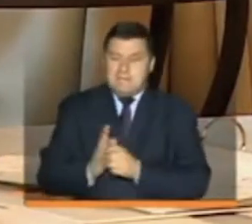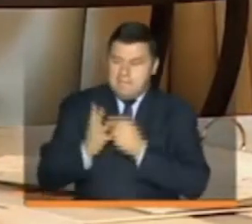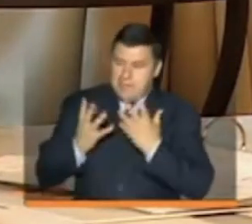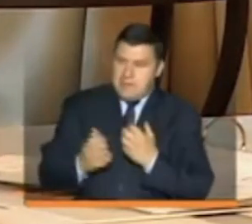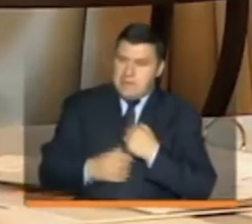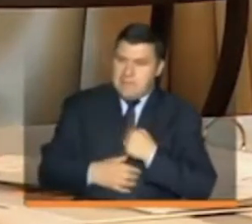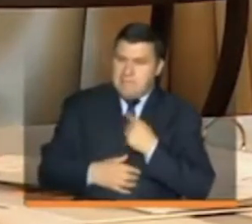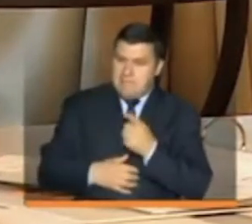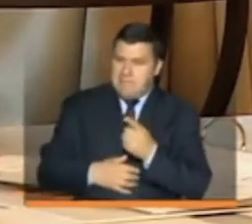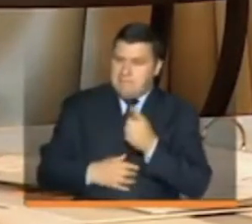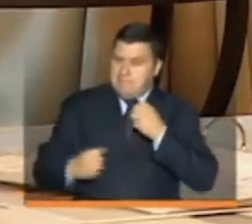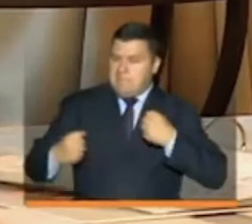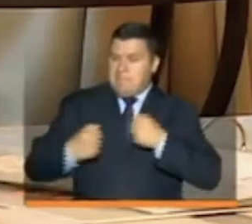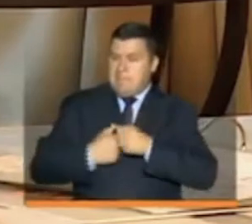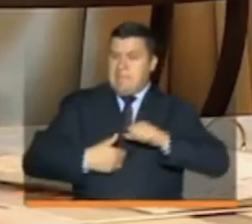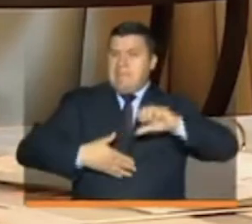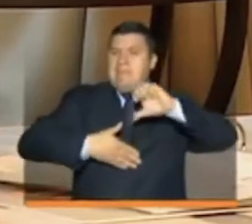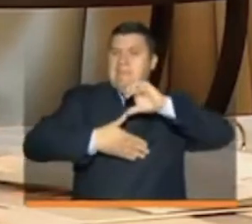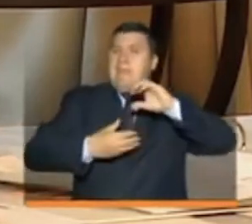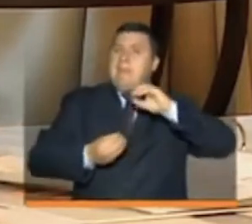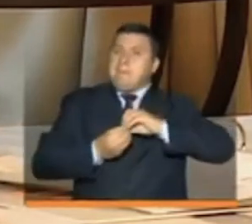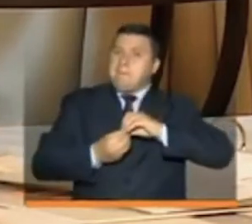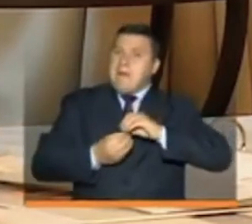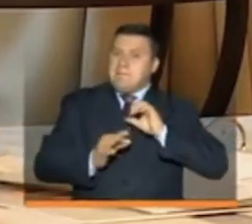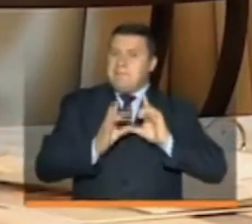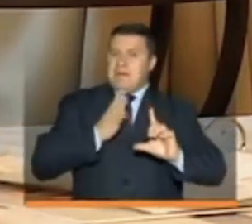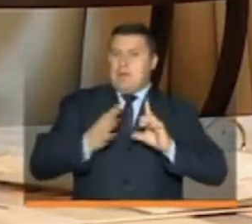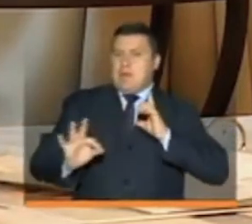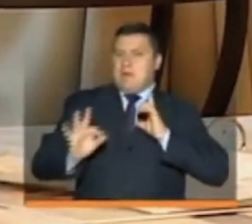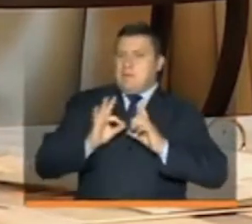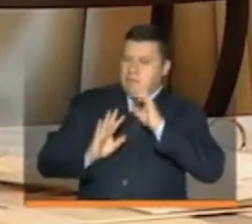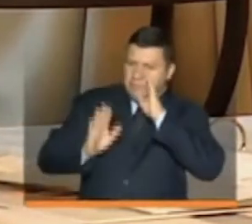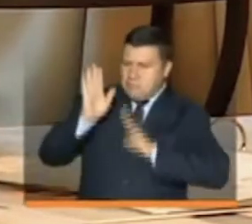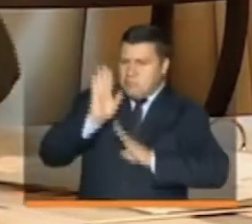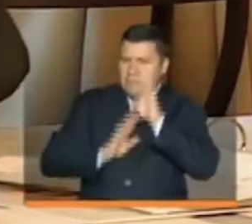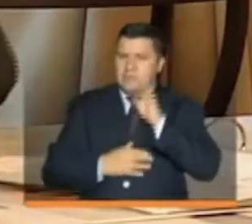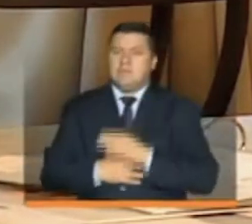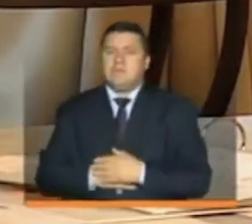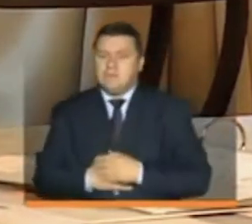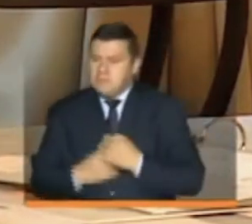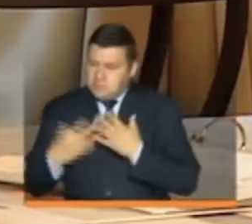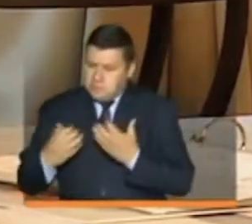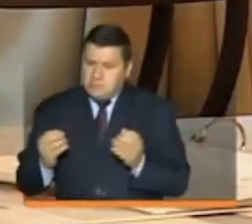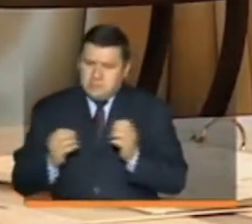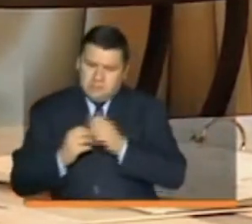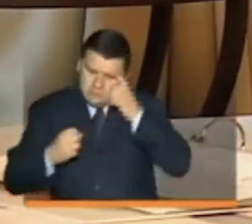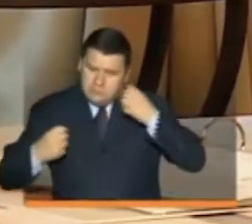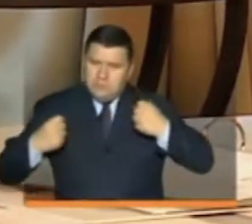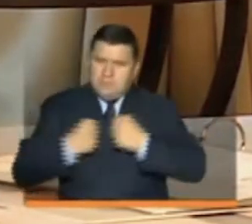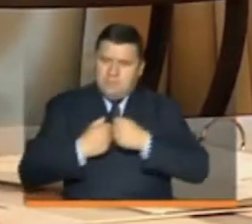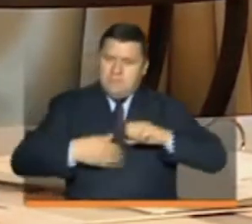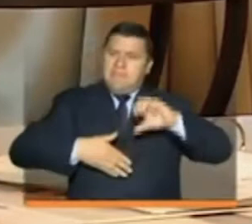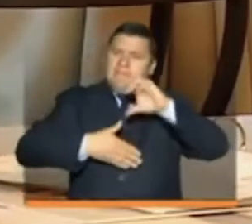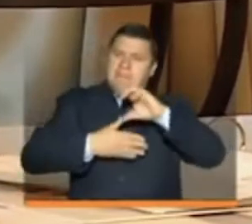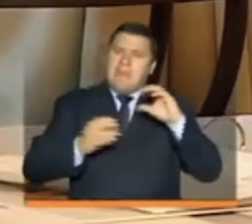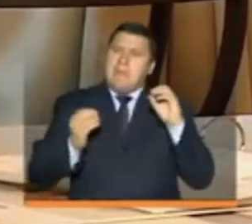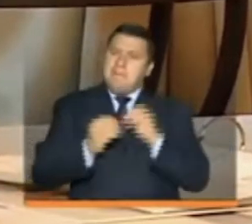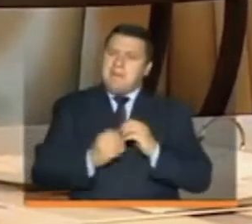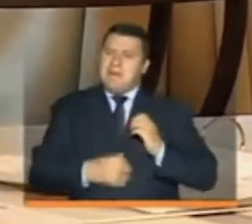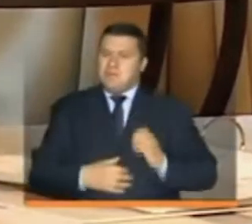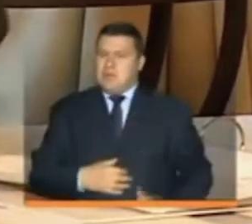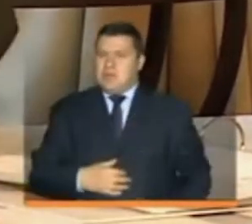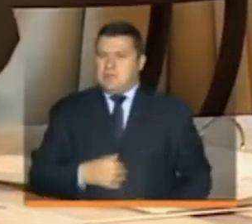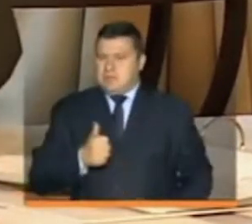queremos también una Alianza del Pacífico más digital y más emprendedora. Y queremos también una Alianza del Pacífico más